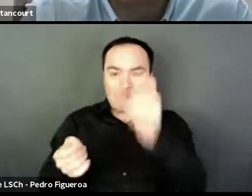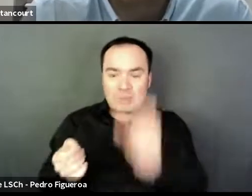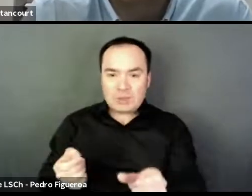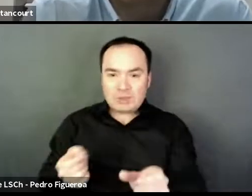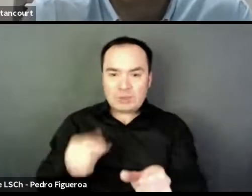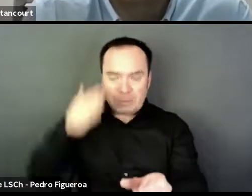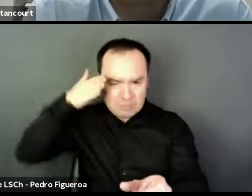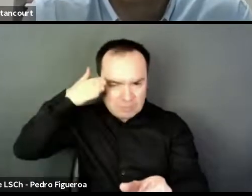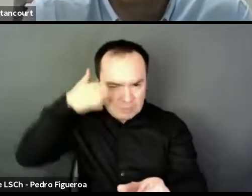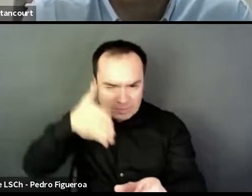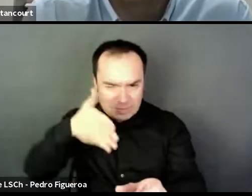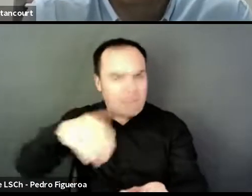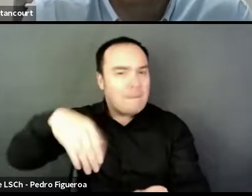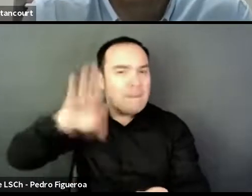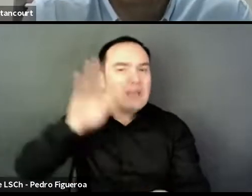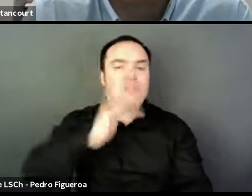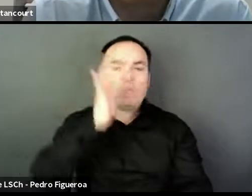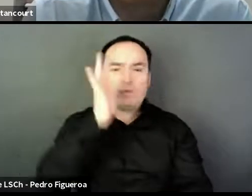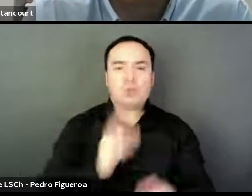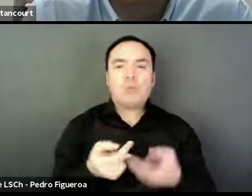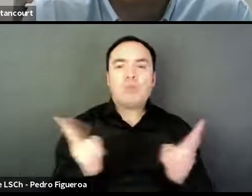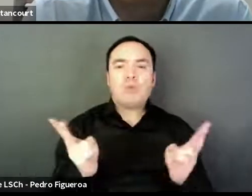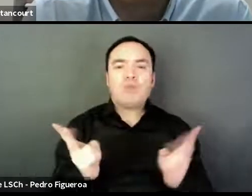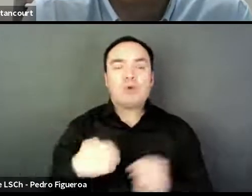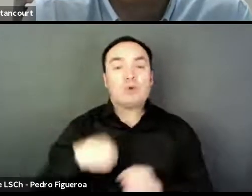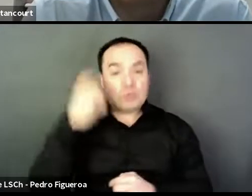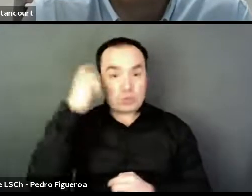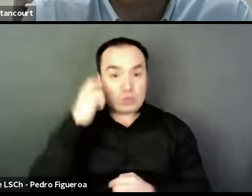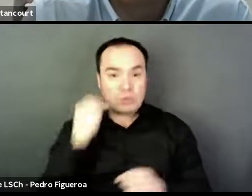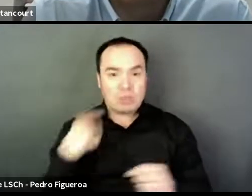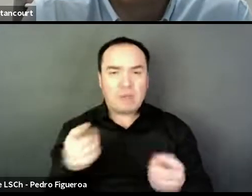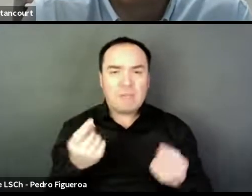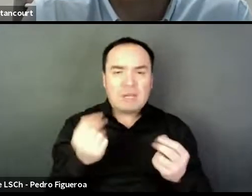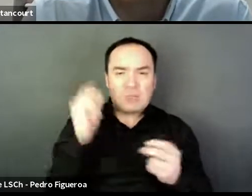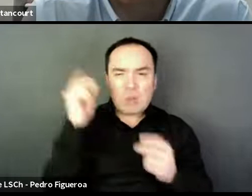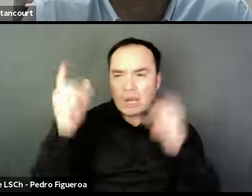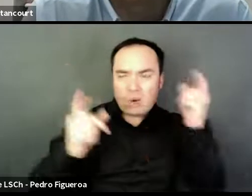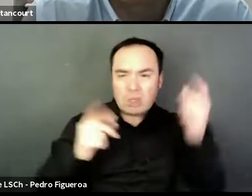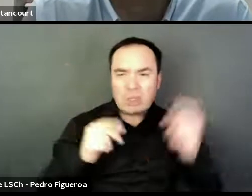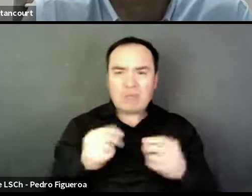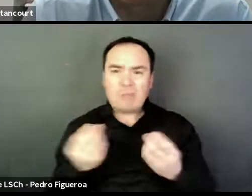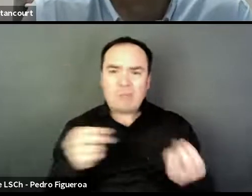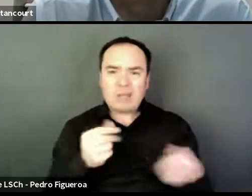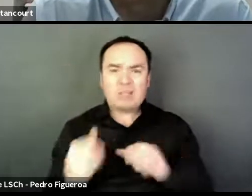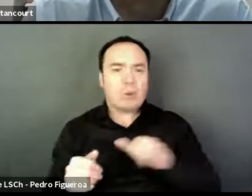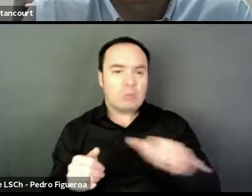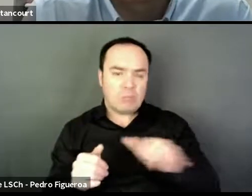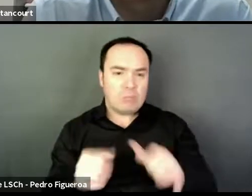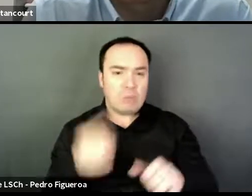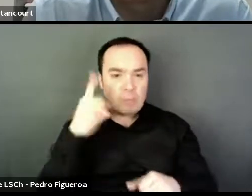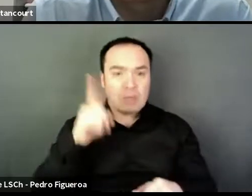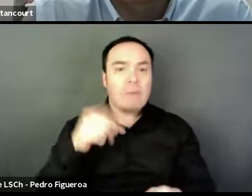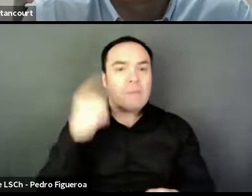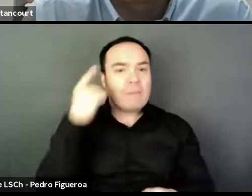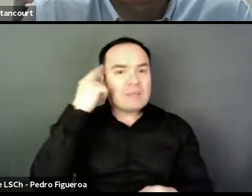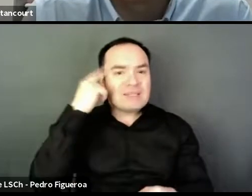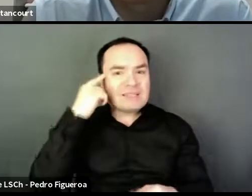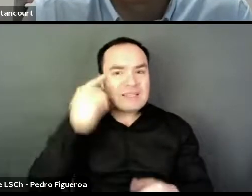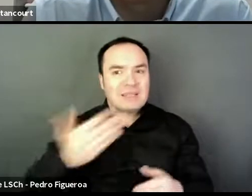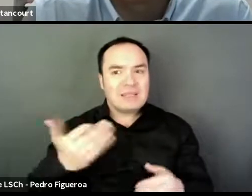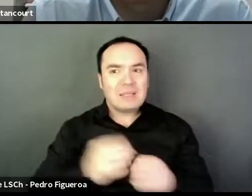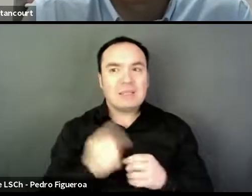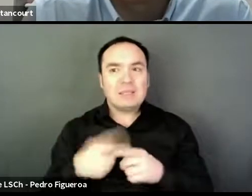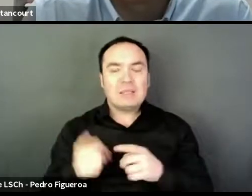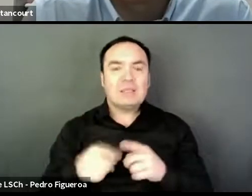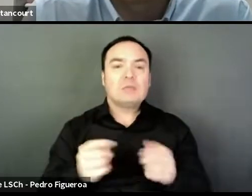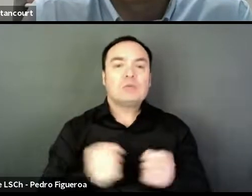centro que son los funcionarios públicos yo creo que en el fondo es la misma lógica ya que es tenemos que pensar en estos en los individuos en